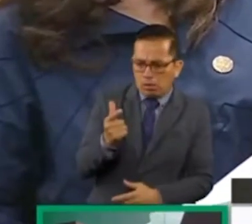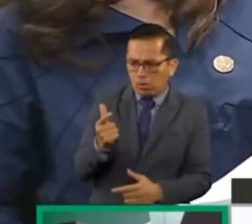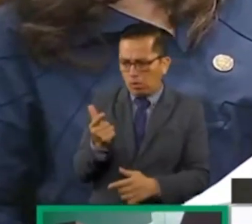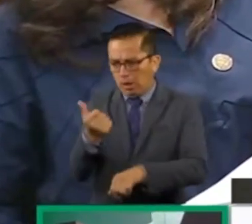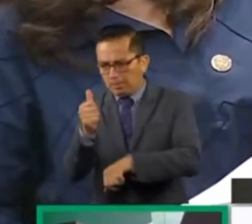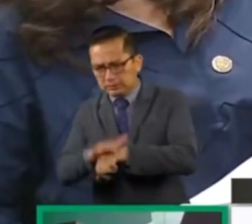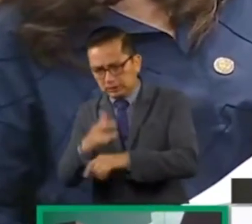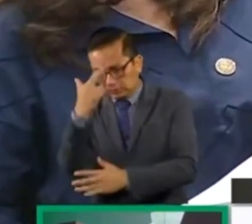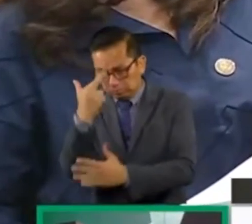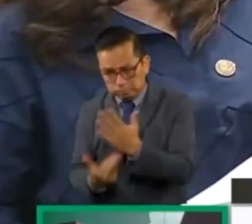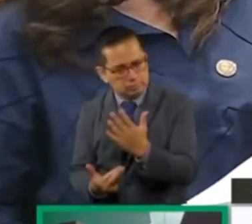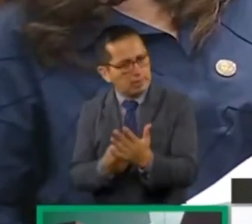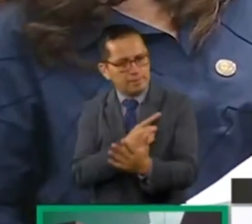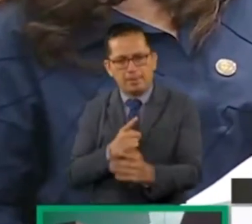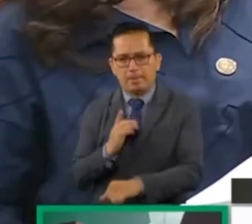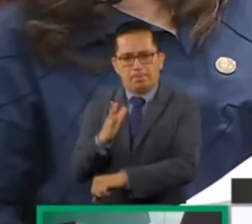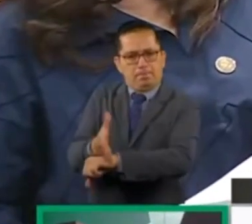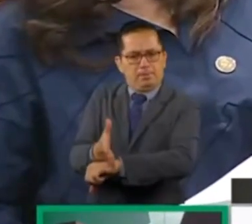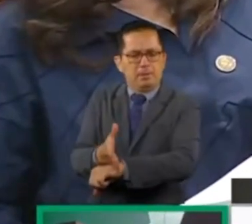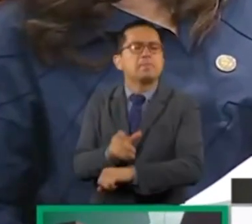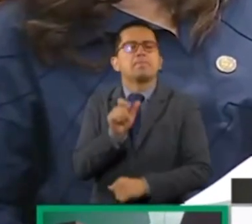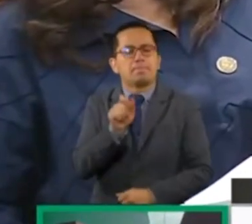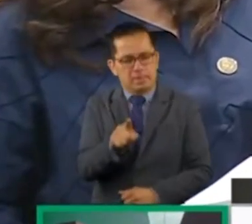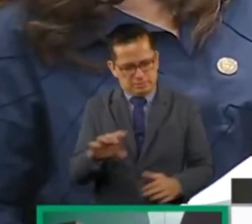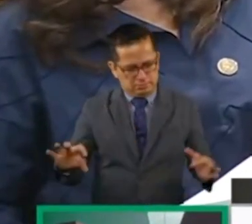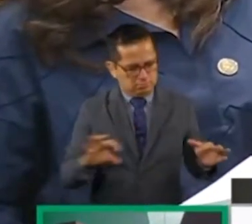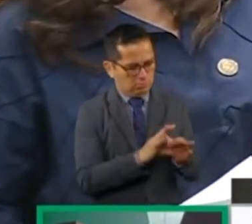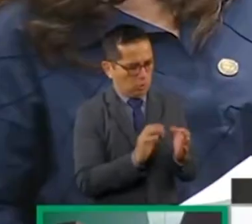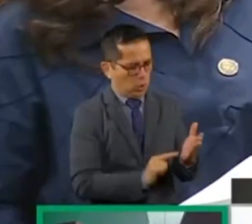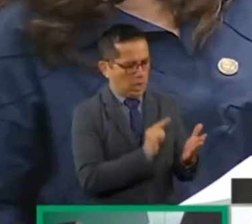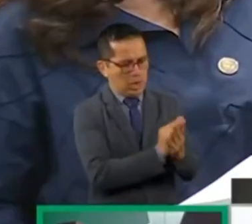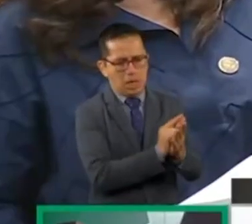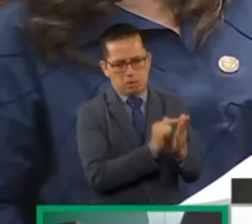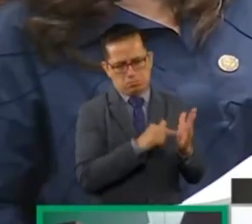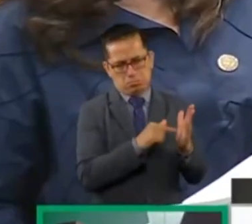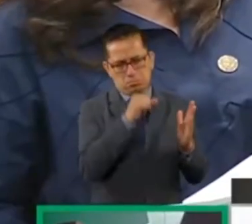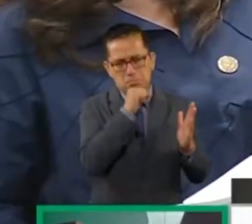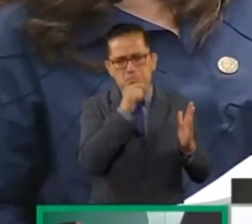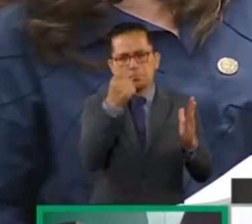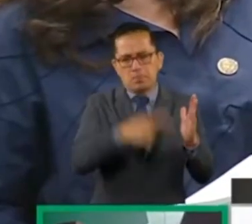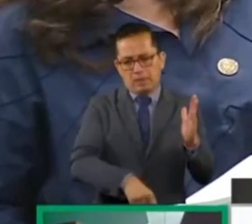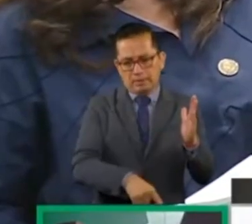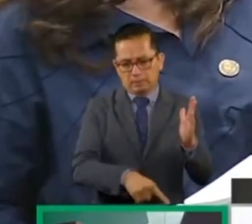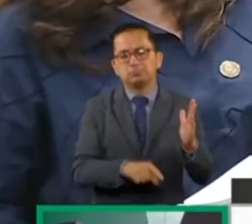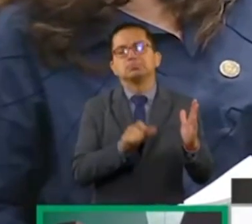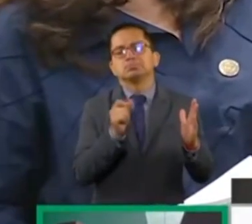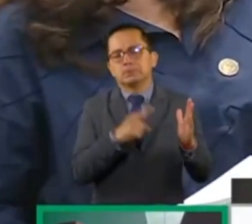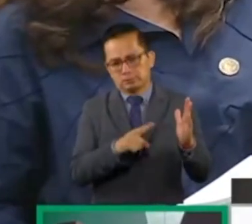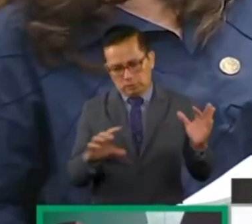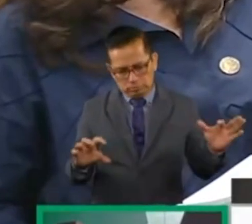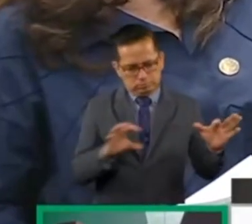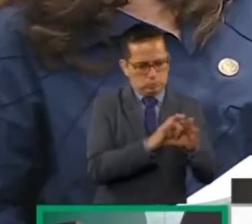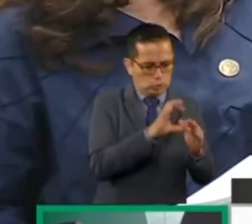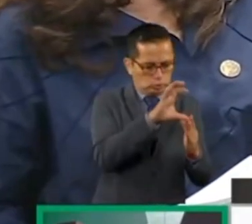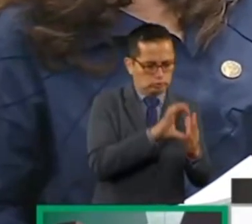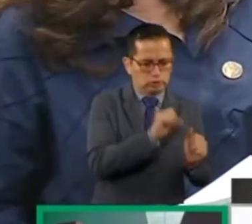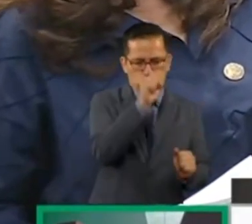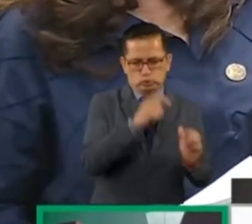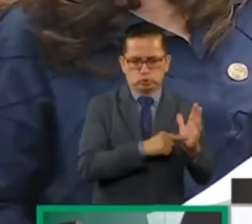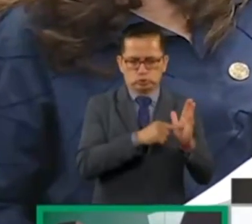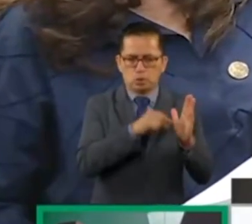de la ley, en las respectivas competencias que esta Constitución señala.